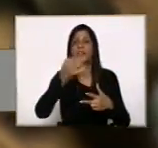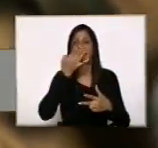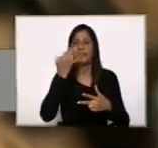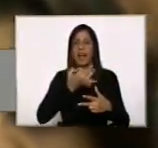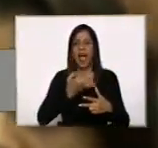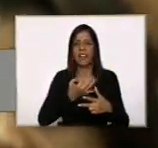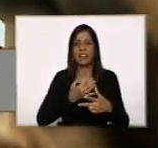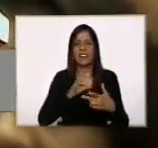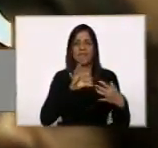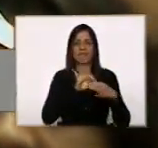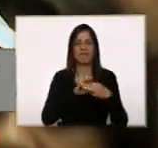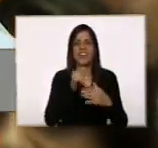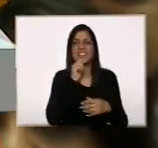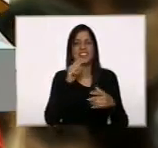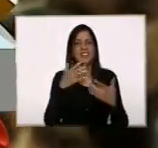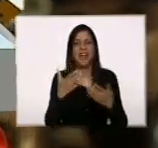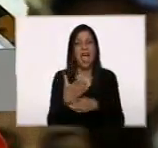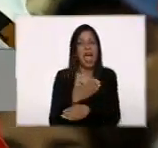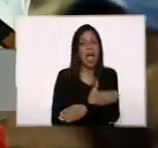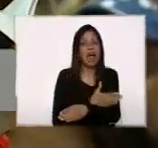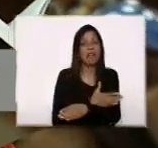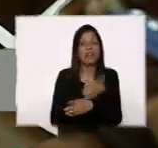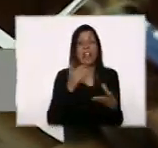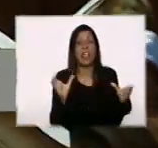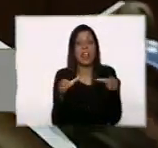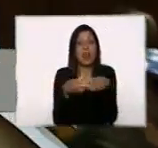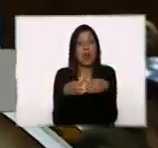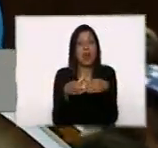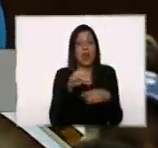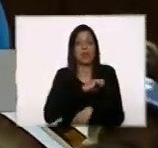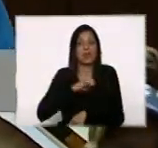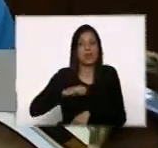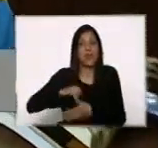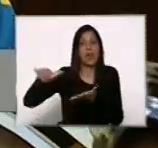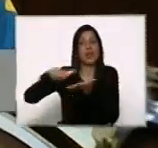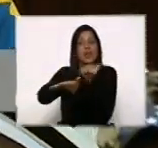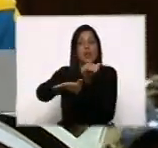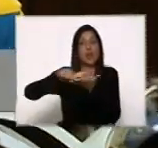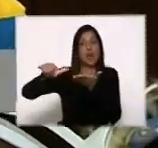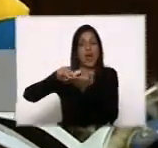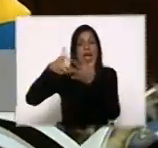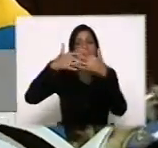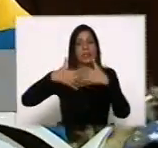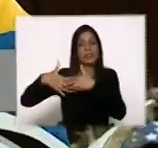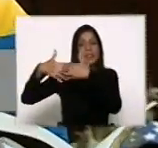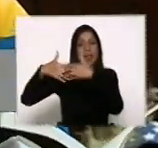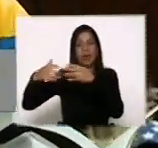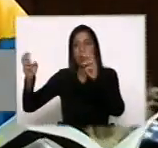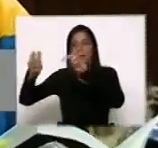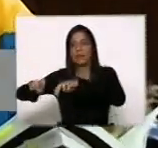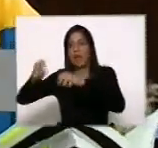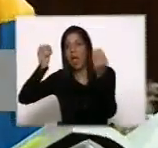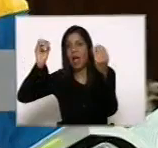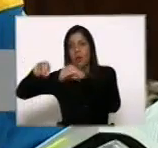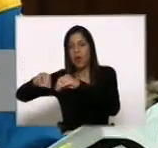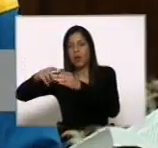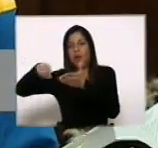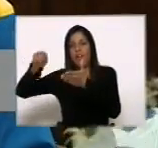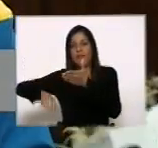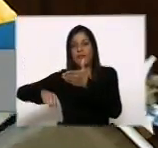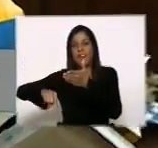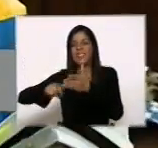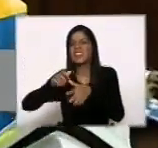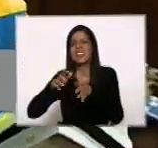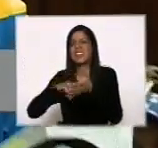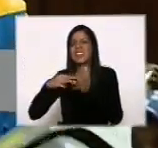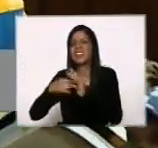porque previo a ese pacto de punto fijo hubo una reunión en New York donde en realidad lo que se crea y se firma, el pacto de punto fijo, ¿qué